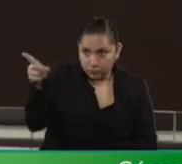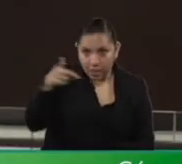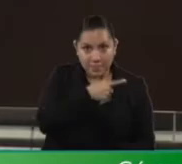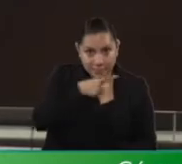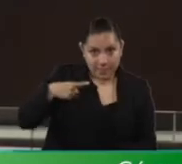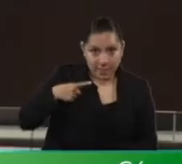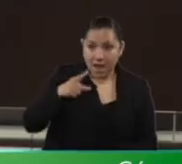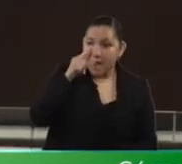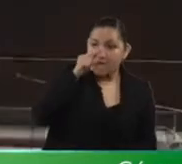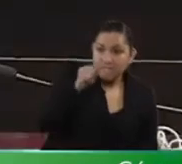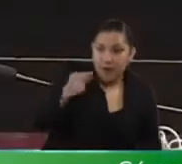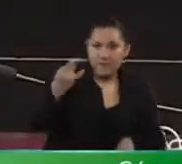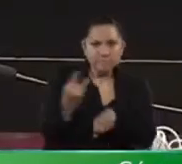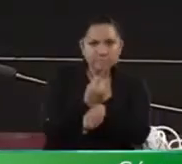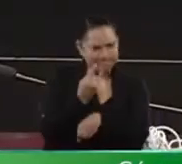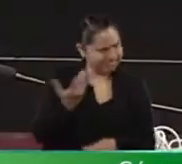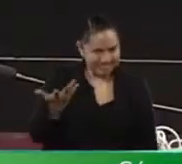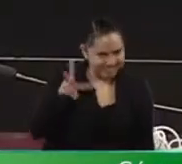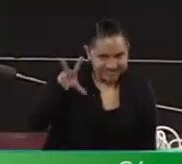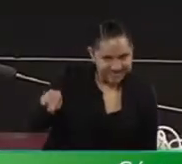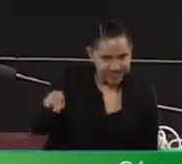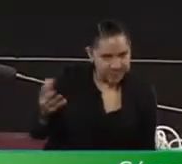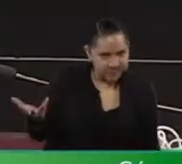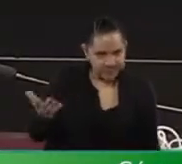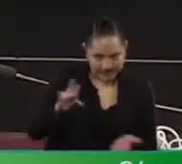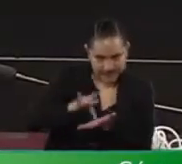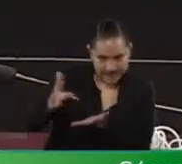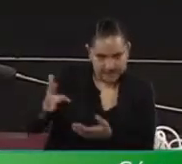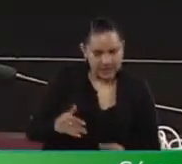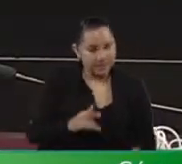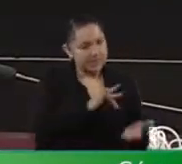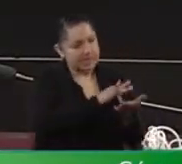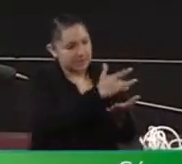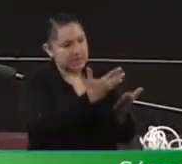Tiene ahora el uso de la palabra el diputado Andrés Mauricio Cantú Ramírez del